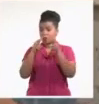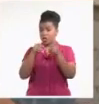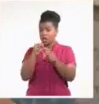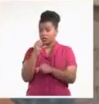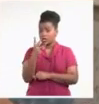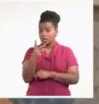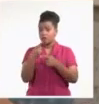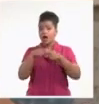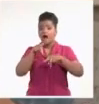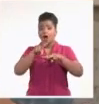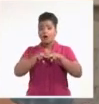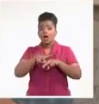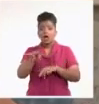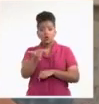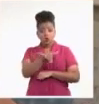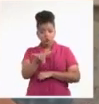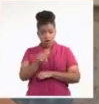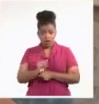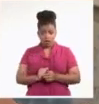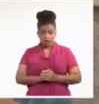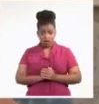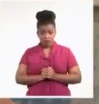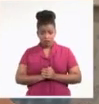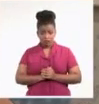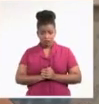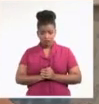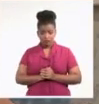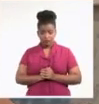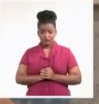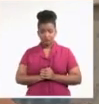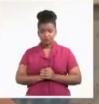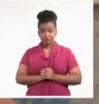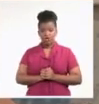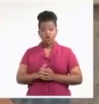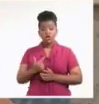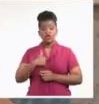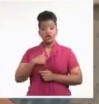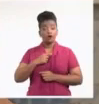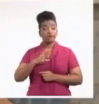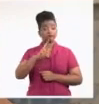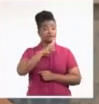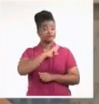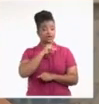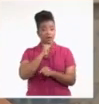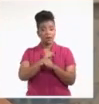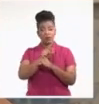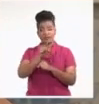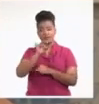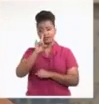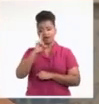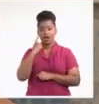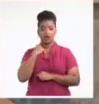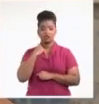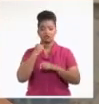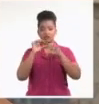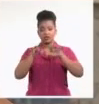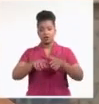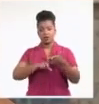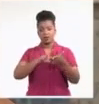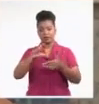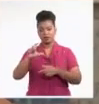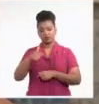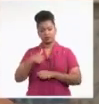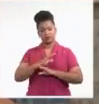pero por La Habana pasó un huracán. Yo llevo en mi responsabilidad 17 años de secretario del partido en diferentes provincias y he visto